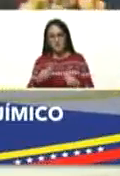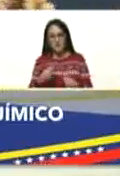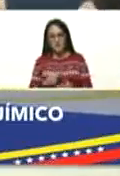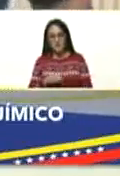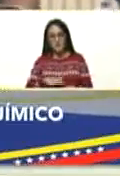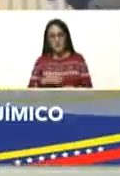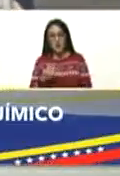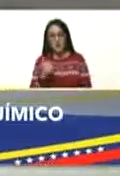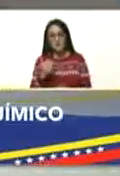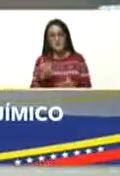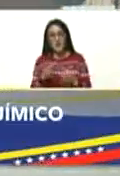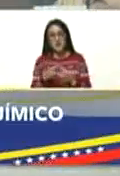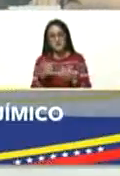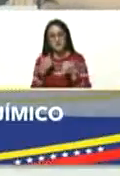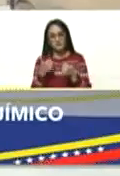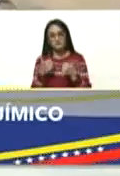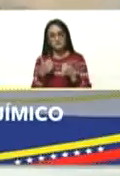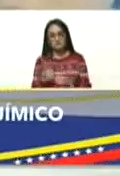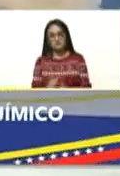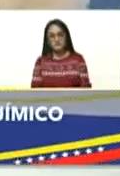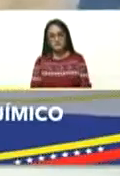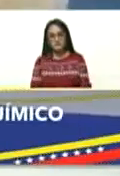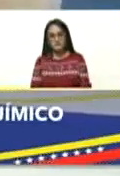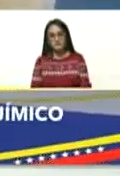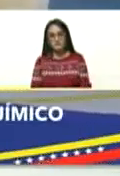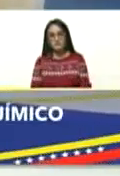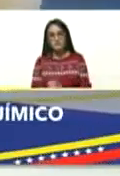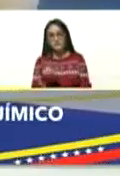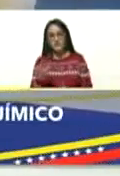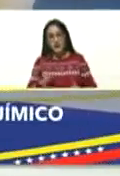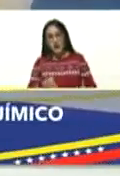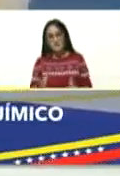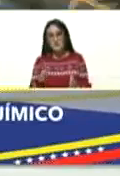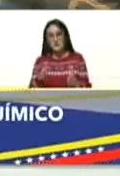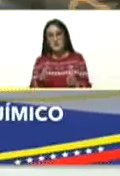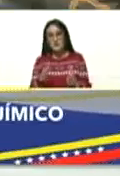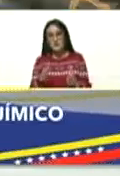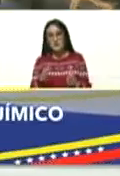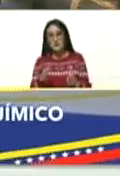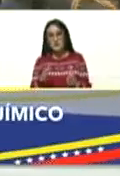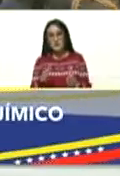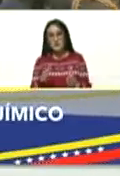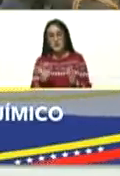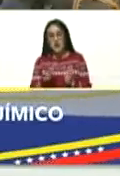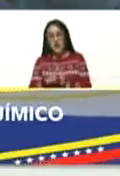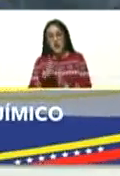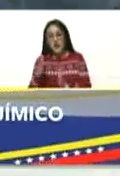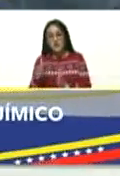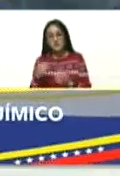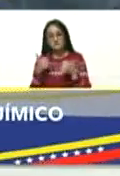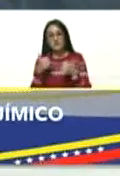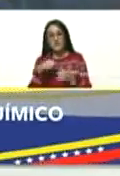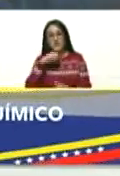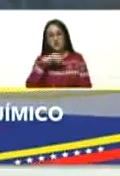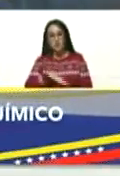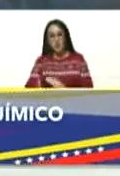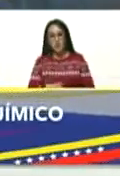tenemos un gran equipo. Y este es el camino. Estamos del lado correcto de la